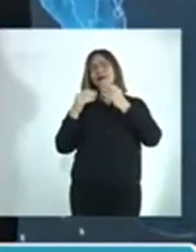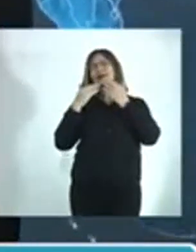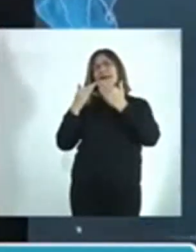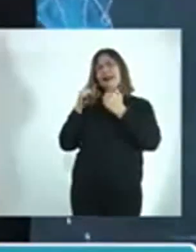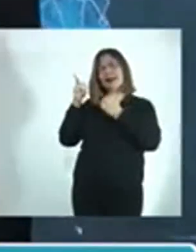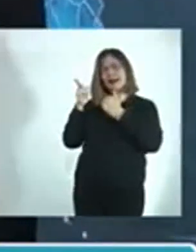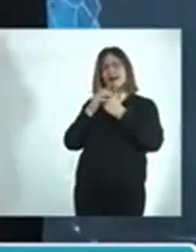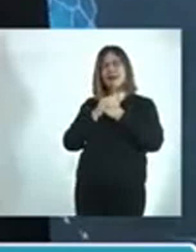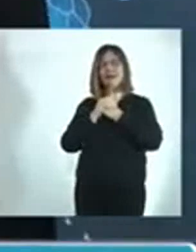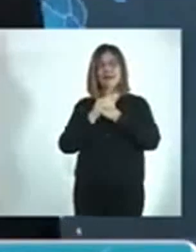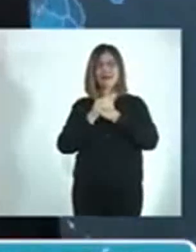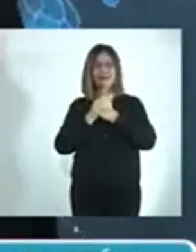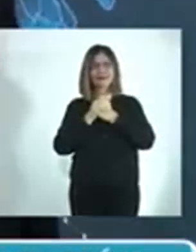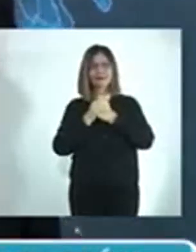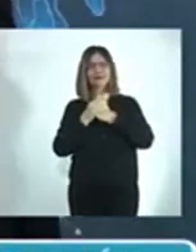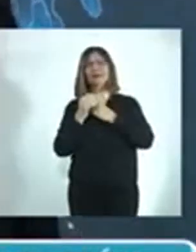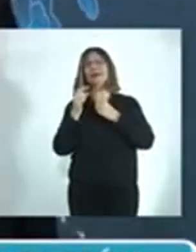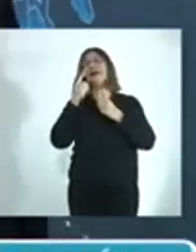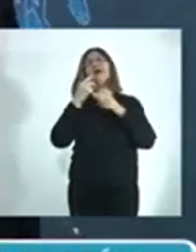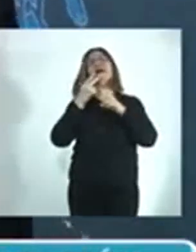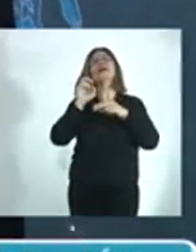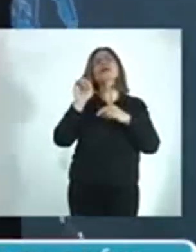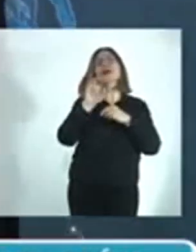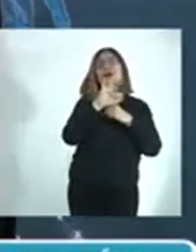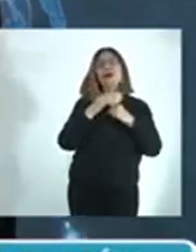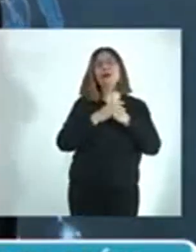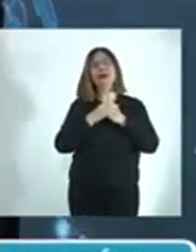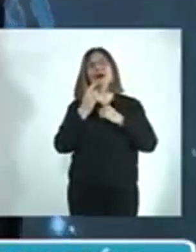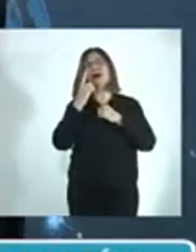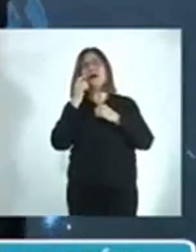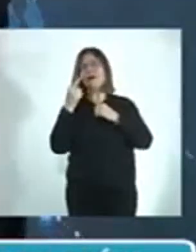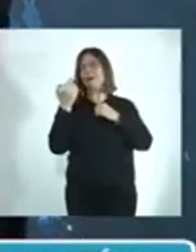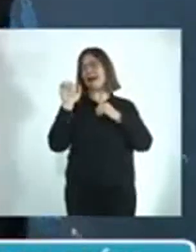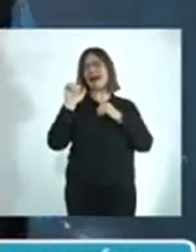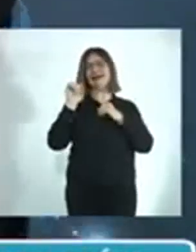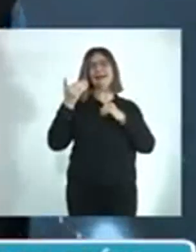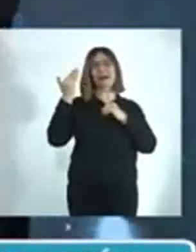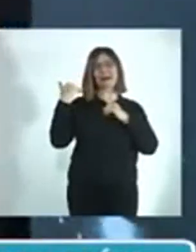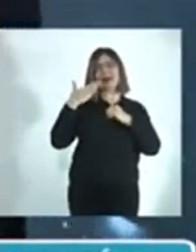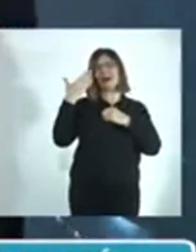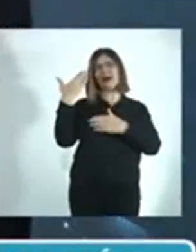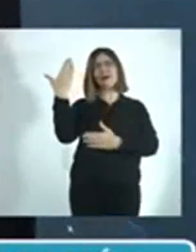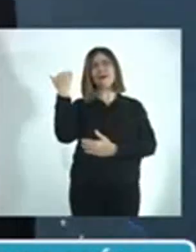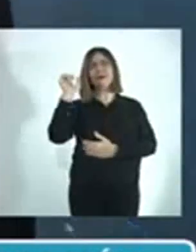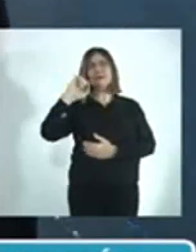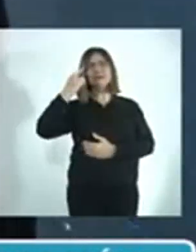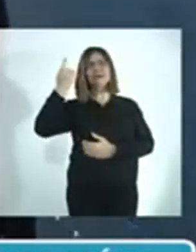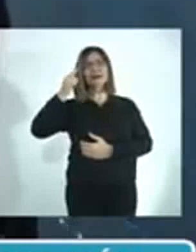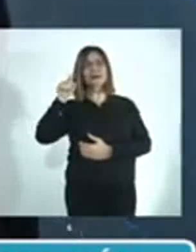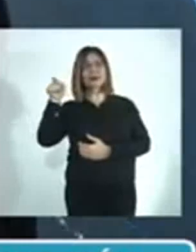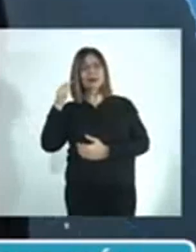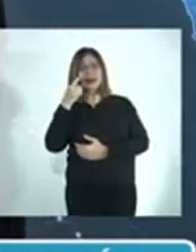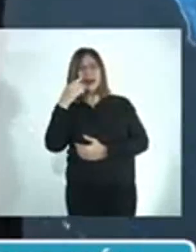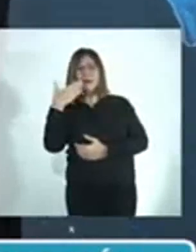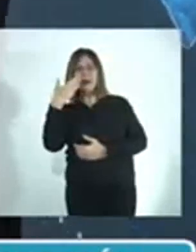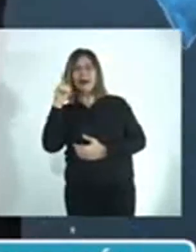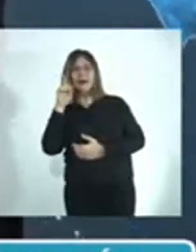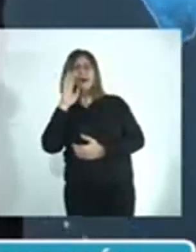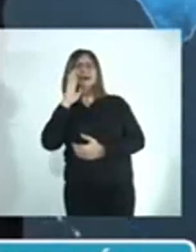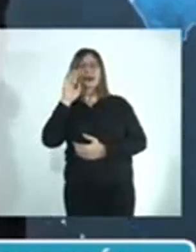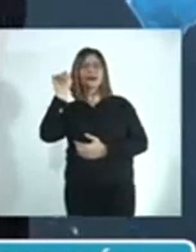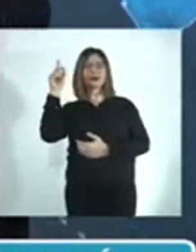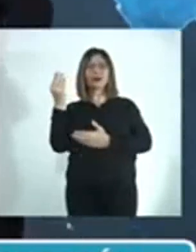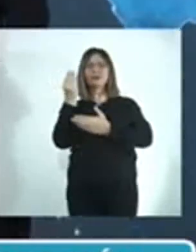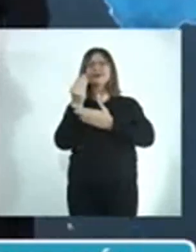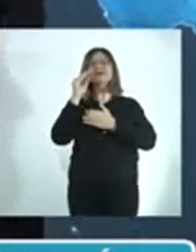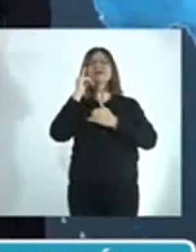congreso virtual. Sí. A Kash Patel, ¿te acordás? Kash Patel, que estuvo el día martes. Increíble. Primera conferencia a cargo del estadounidense que estuvo